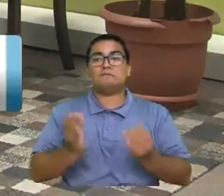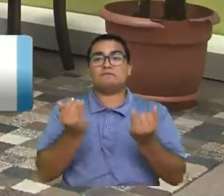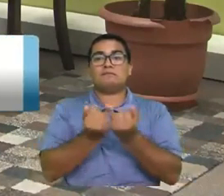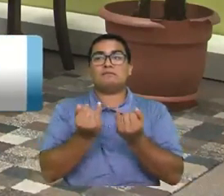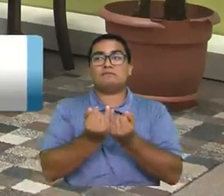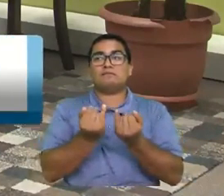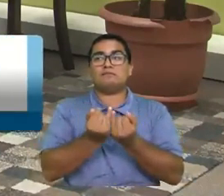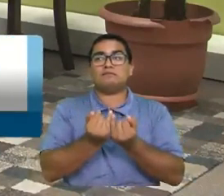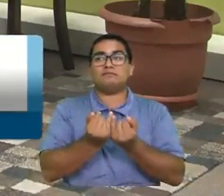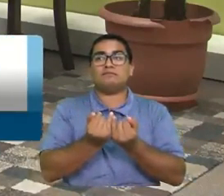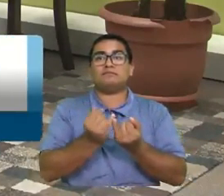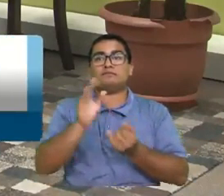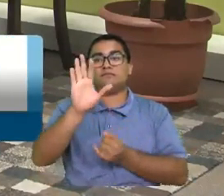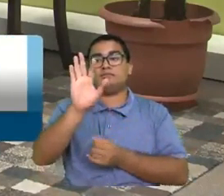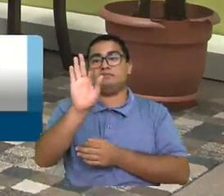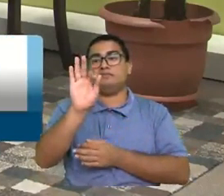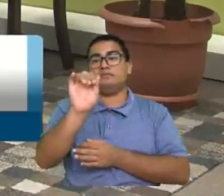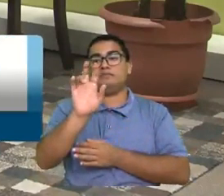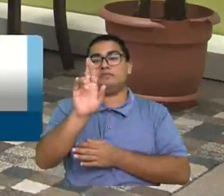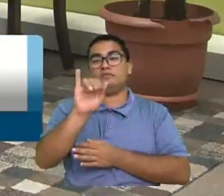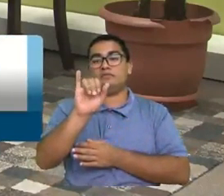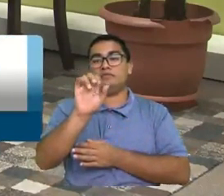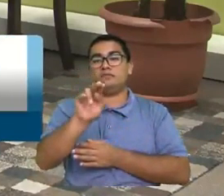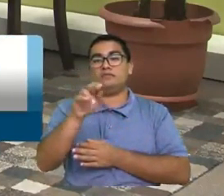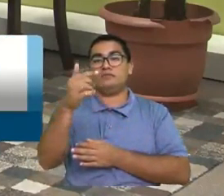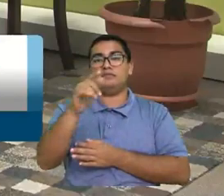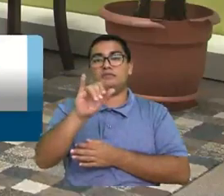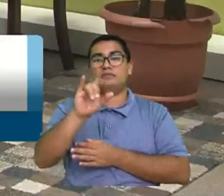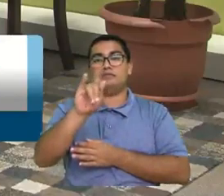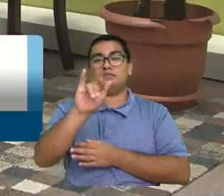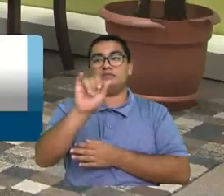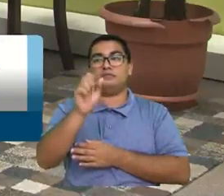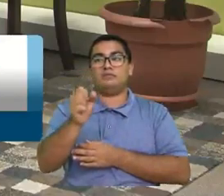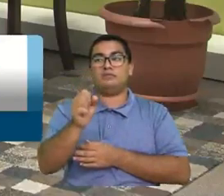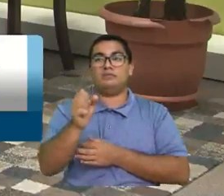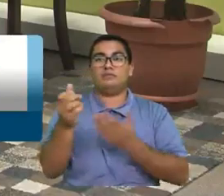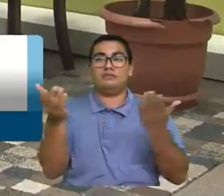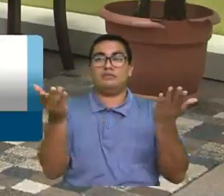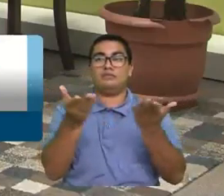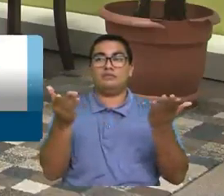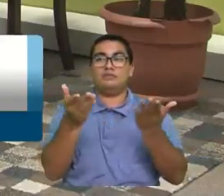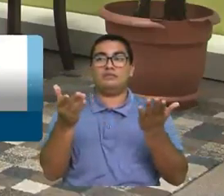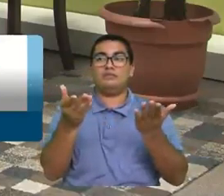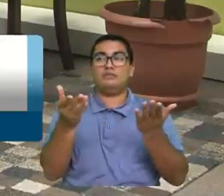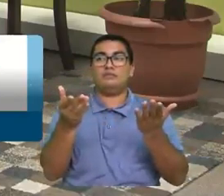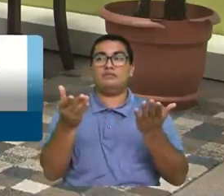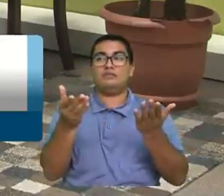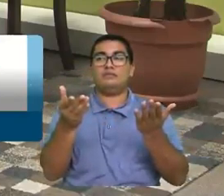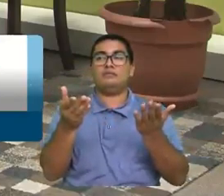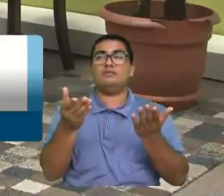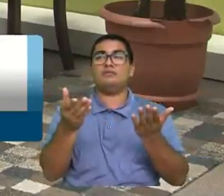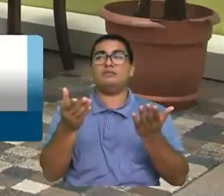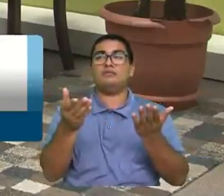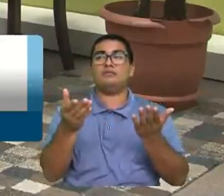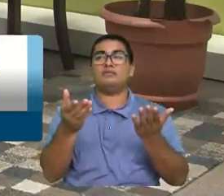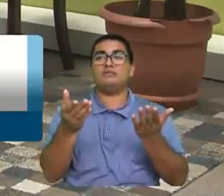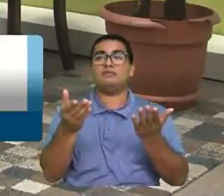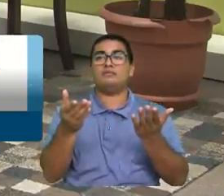es la faringe. La faringitis. ¿Verdad? Sí. La faringitis es la inflamación ya propiamente de lo que es la faringe.